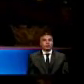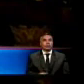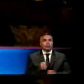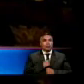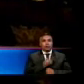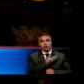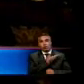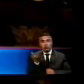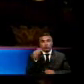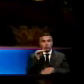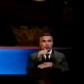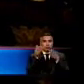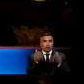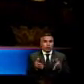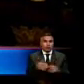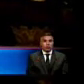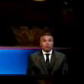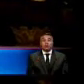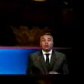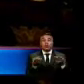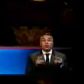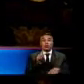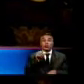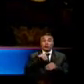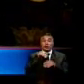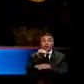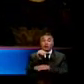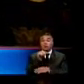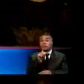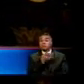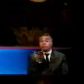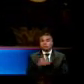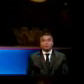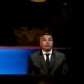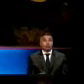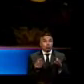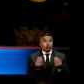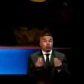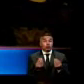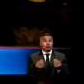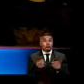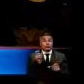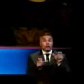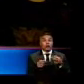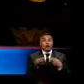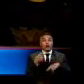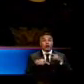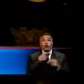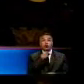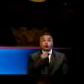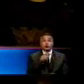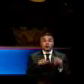pueblo ecuatoriano. Y es también un país donde muchos